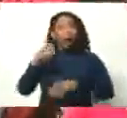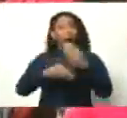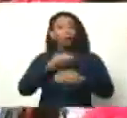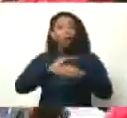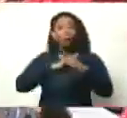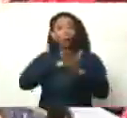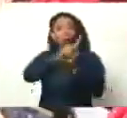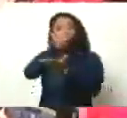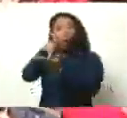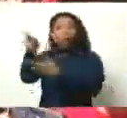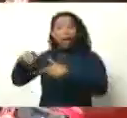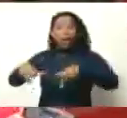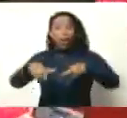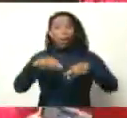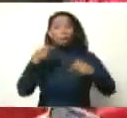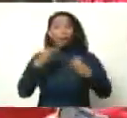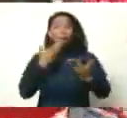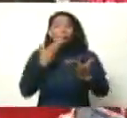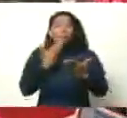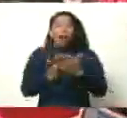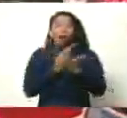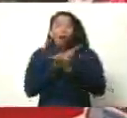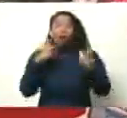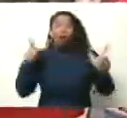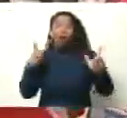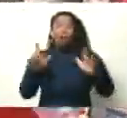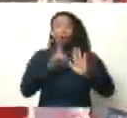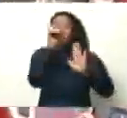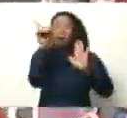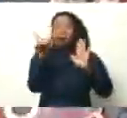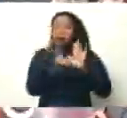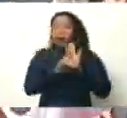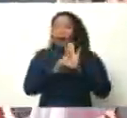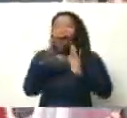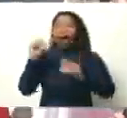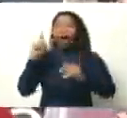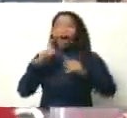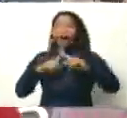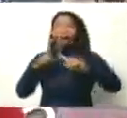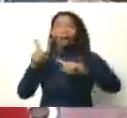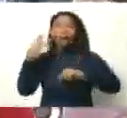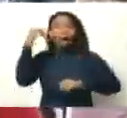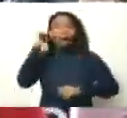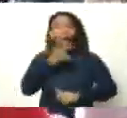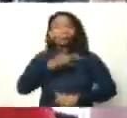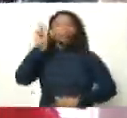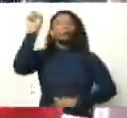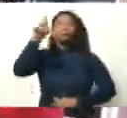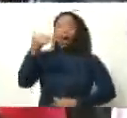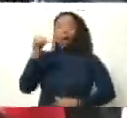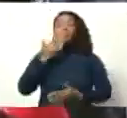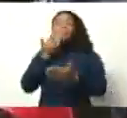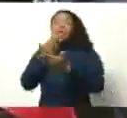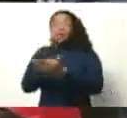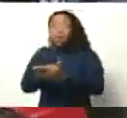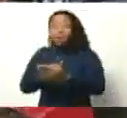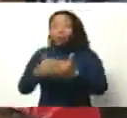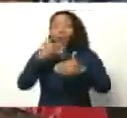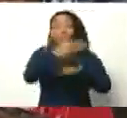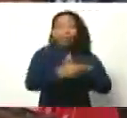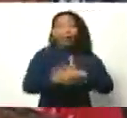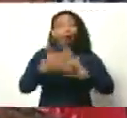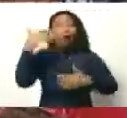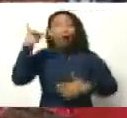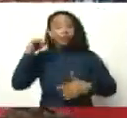en este espacio para exigir la liberación del diplomático Alex Saab. Hay que destacar también que están exigiendo todo lo que son las